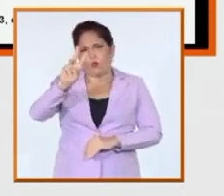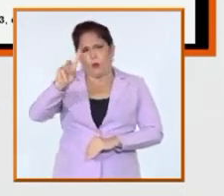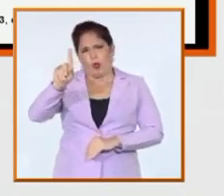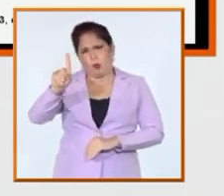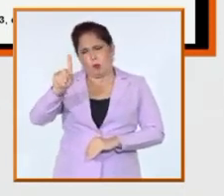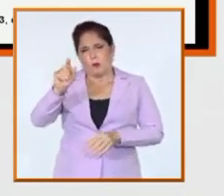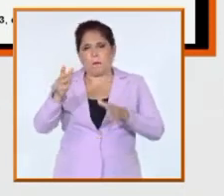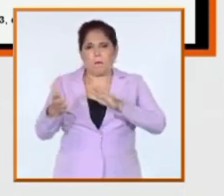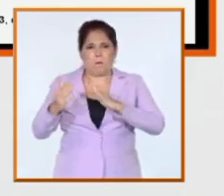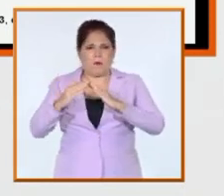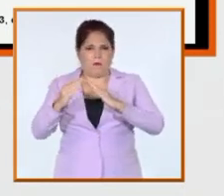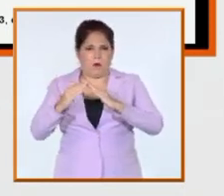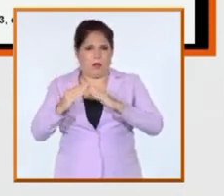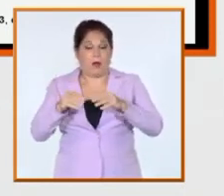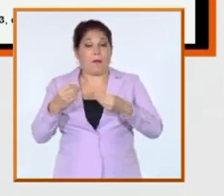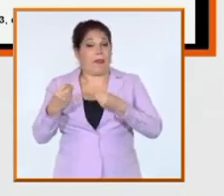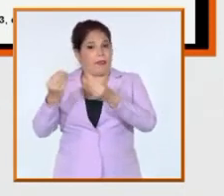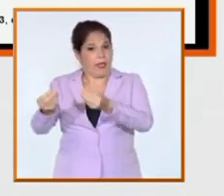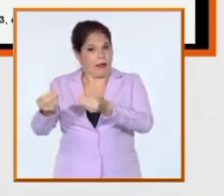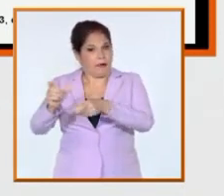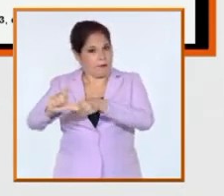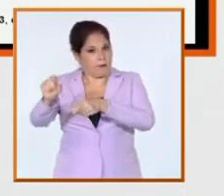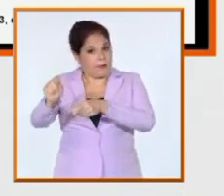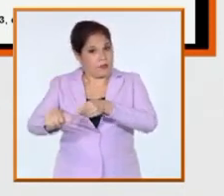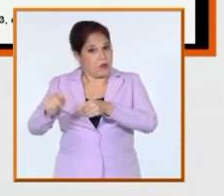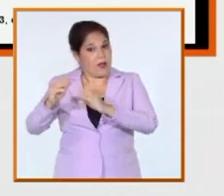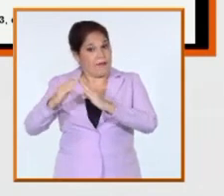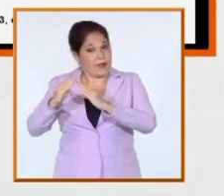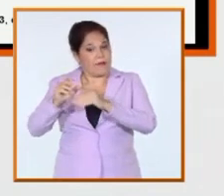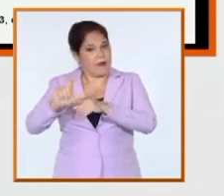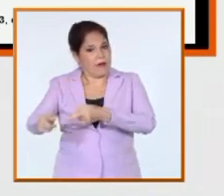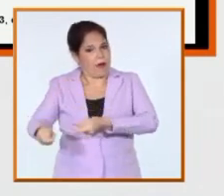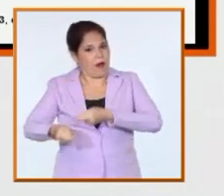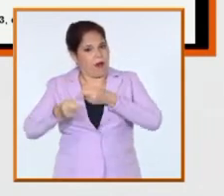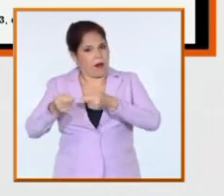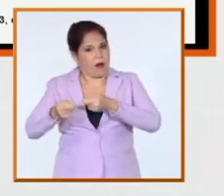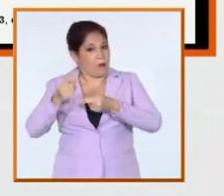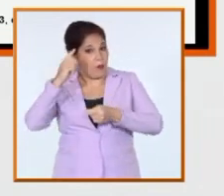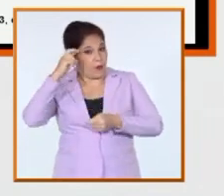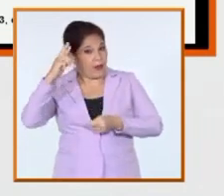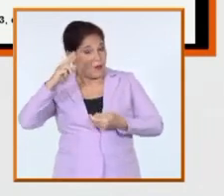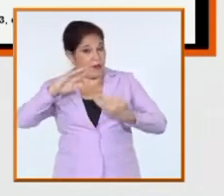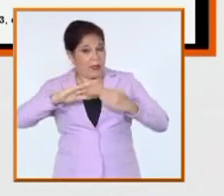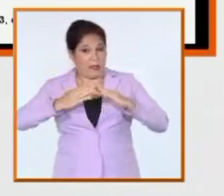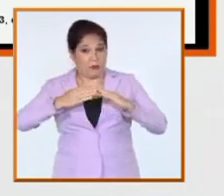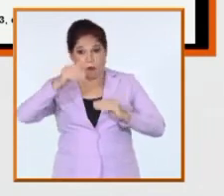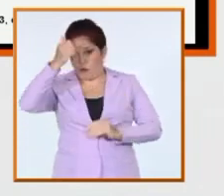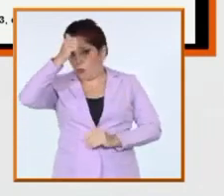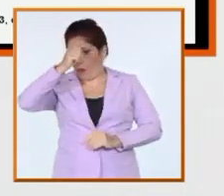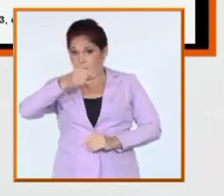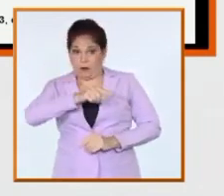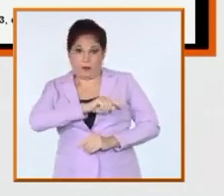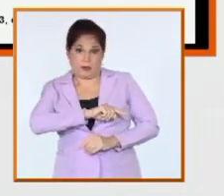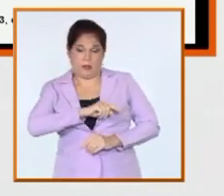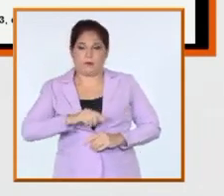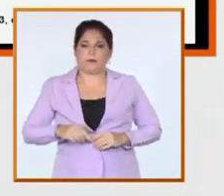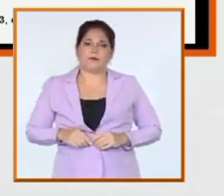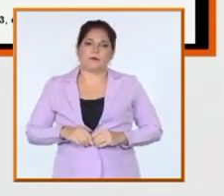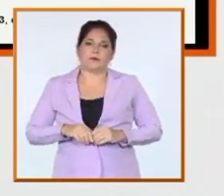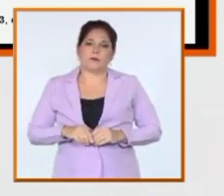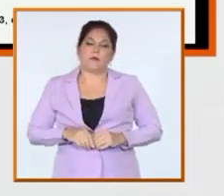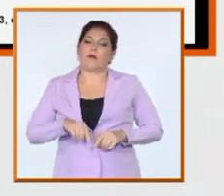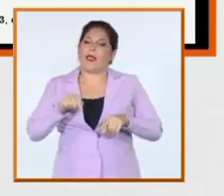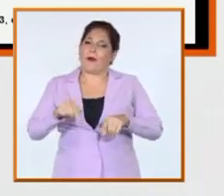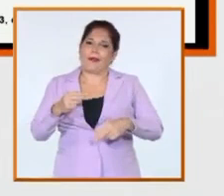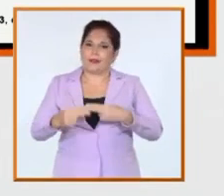fuerza de trabajo en el campo y llevamos que estamos en que discutimos el domingo encuadrando la caja Bueno estamos llevando